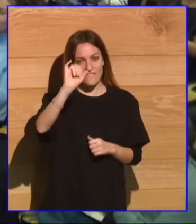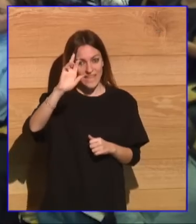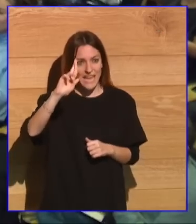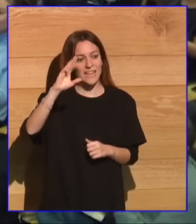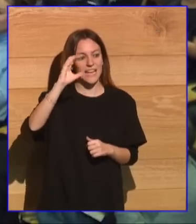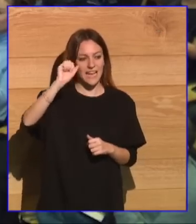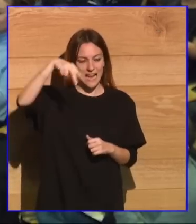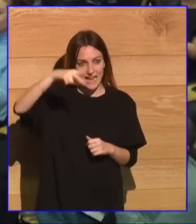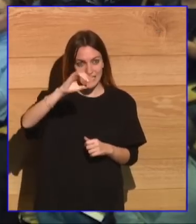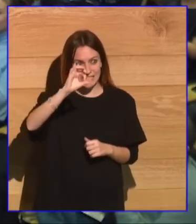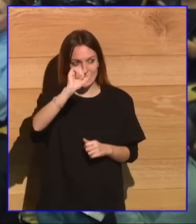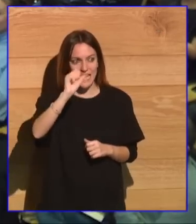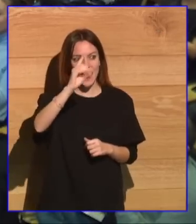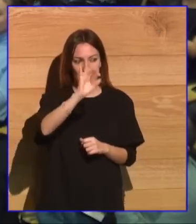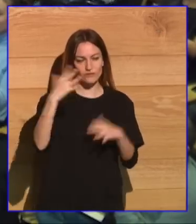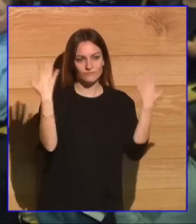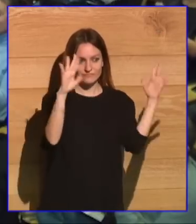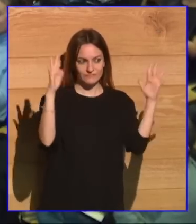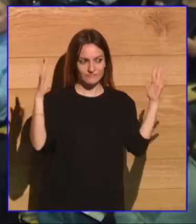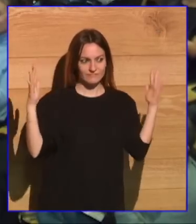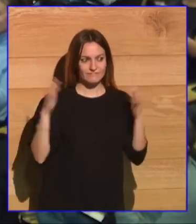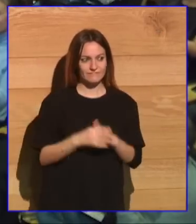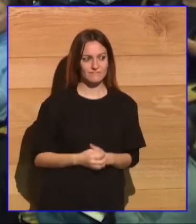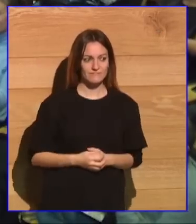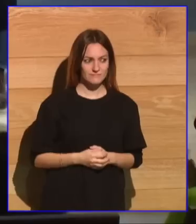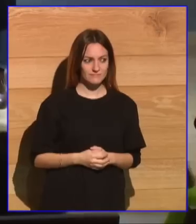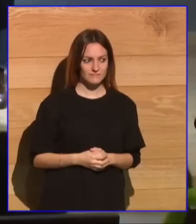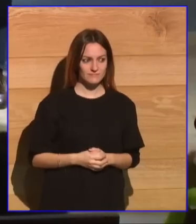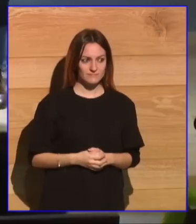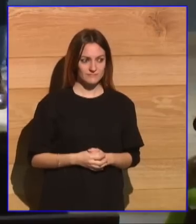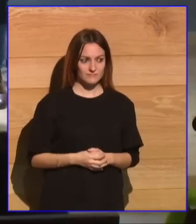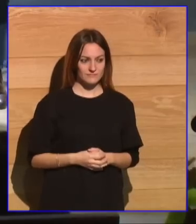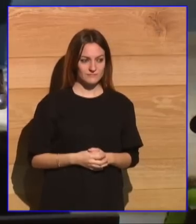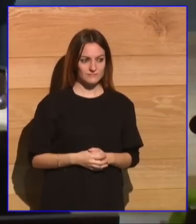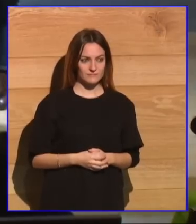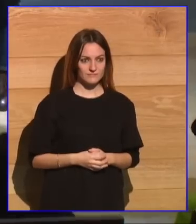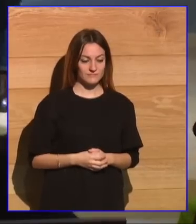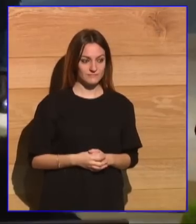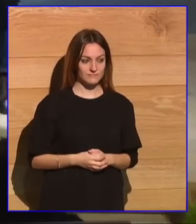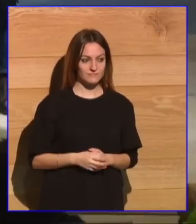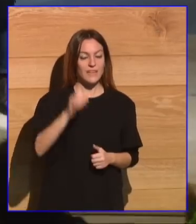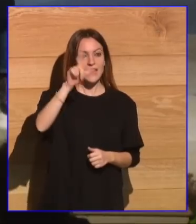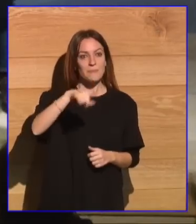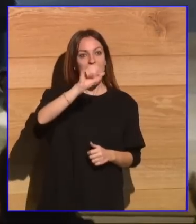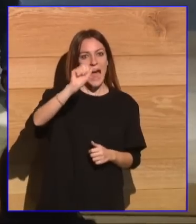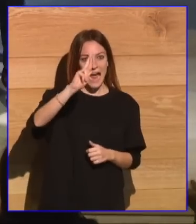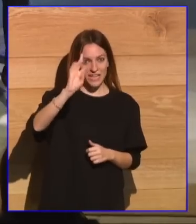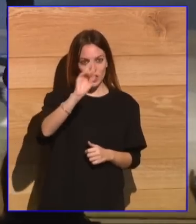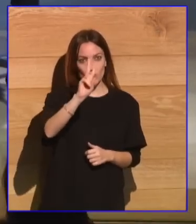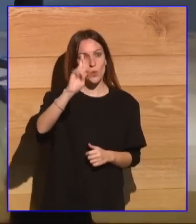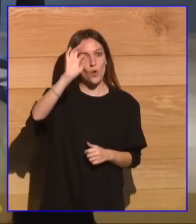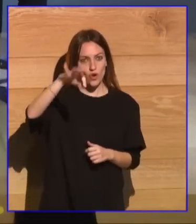Cansado. El primero, primus inter pares, sí señor. ¡Y Arturo González Campos! Vamos a ver.